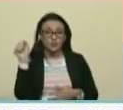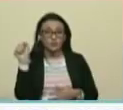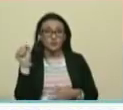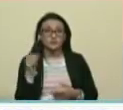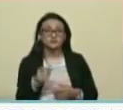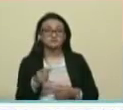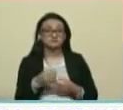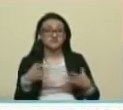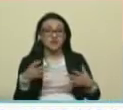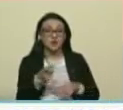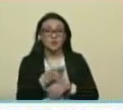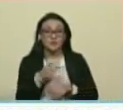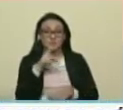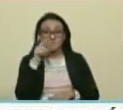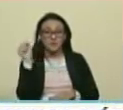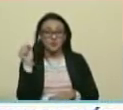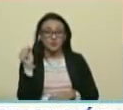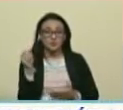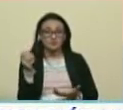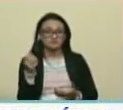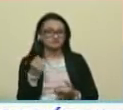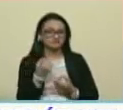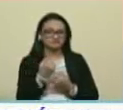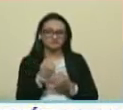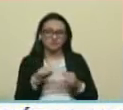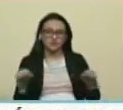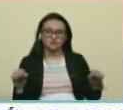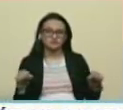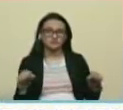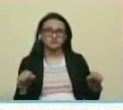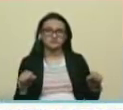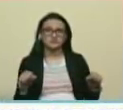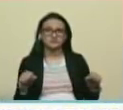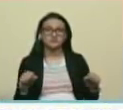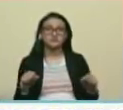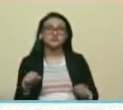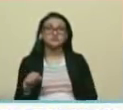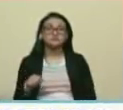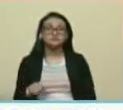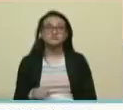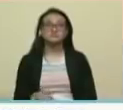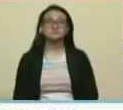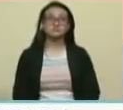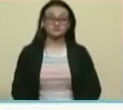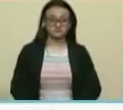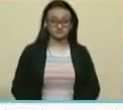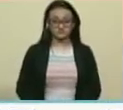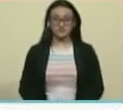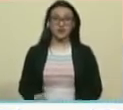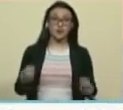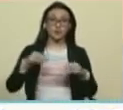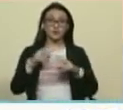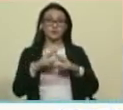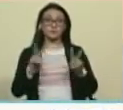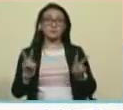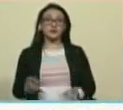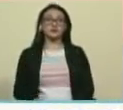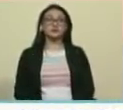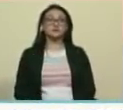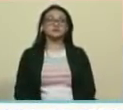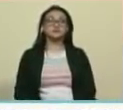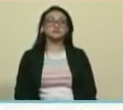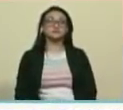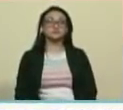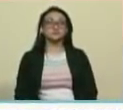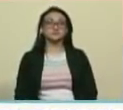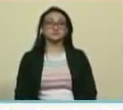gobierno del presidente Nicolás Maduro, hubiera sido completamente imposible que se desarrollara un acuerdo de paz que tanto